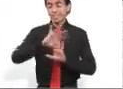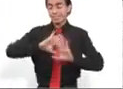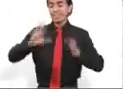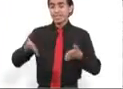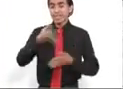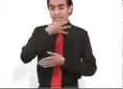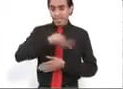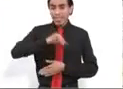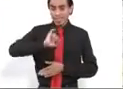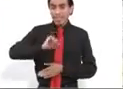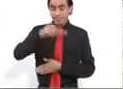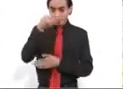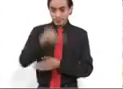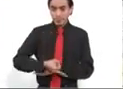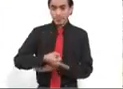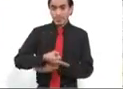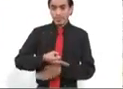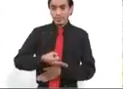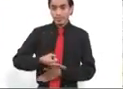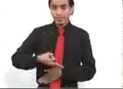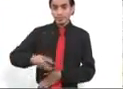de Colima,